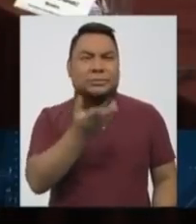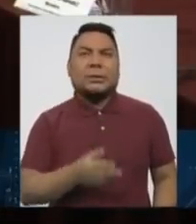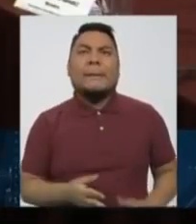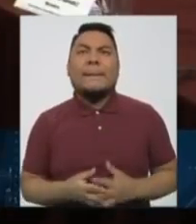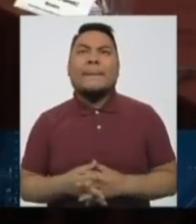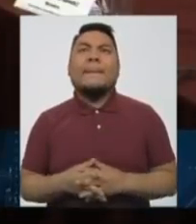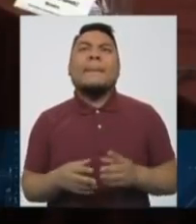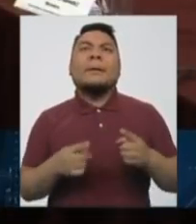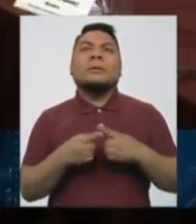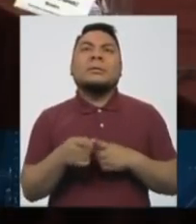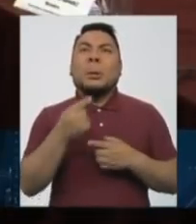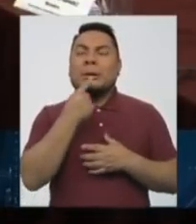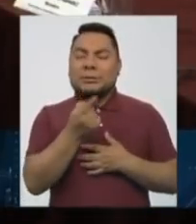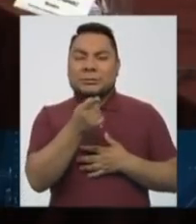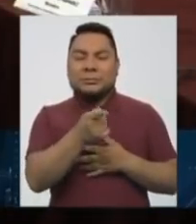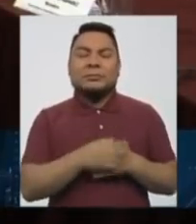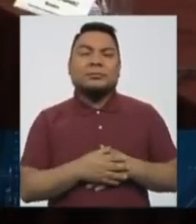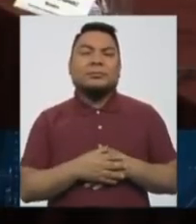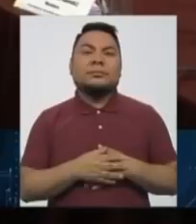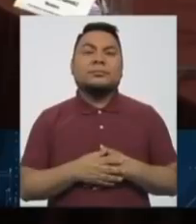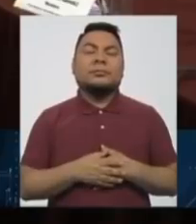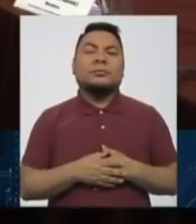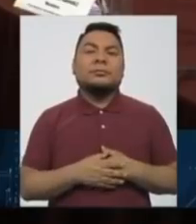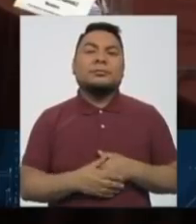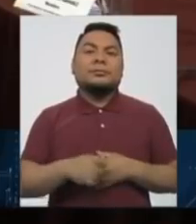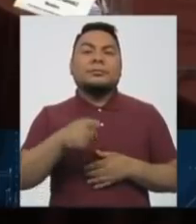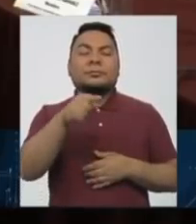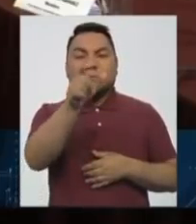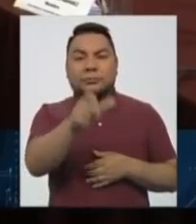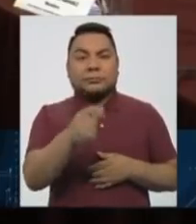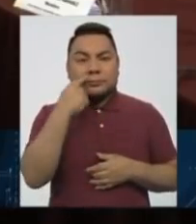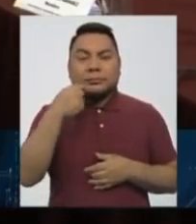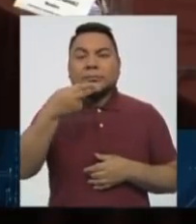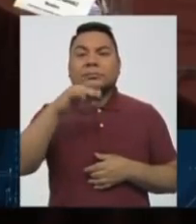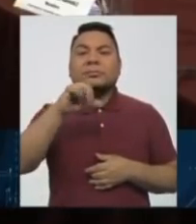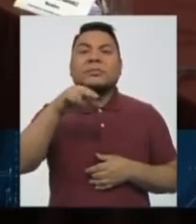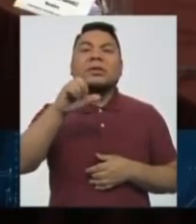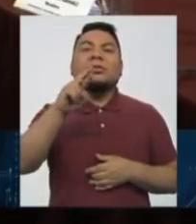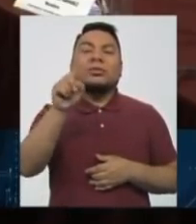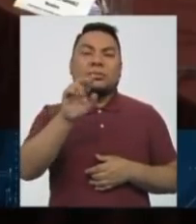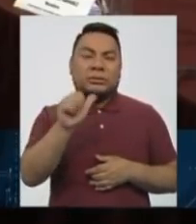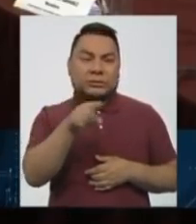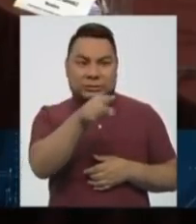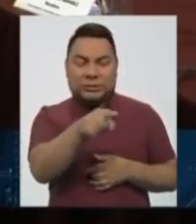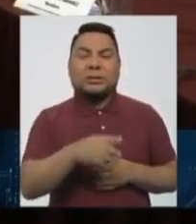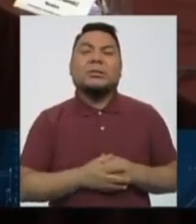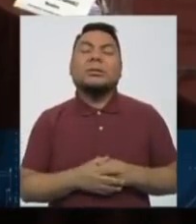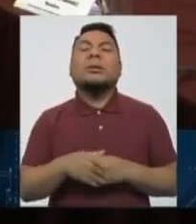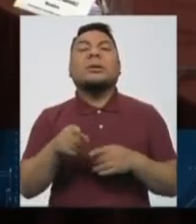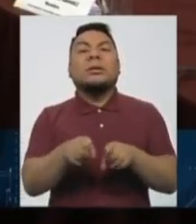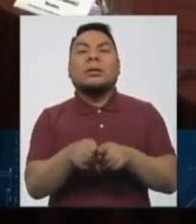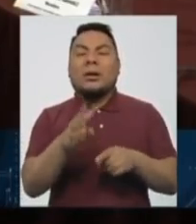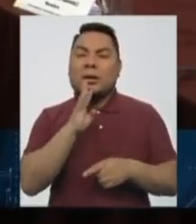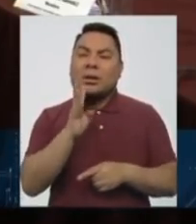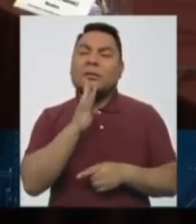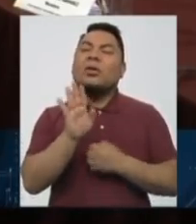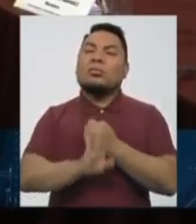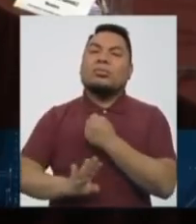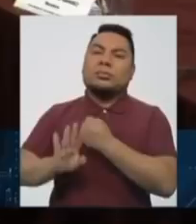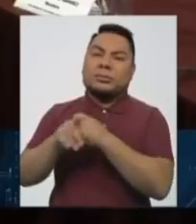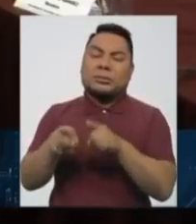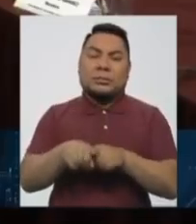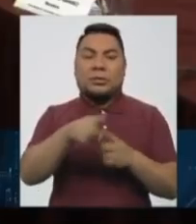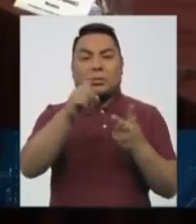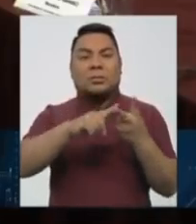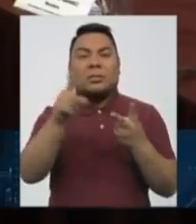Bien, allí teníamos entonces también lo que mencionó César Inostroza, y es que cabe resaltar, compañeros, que tanto Inostroza como el